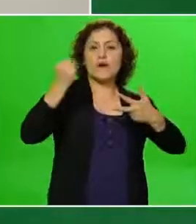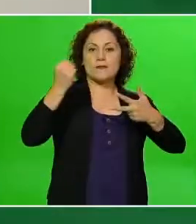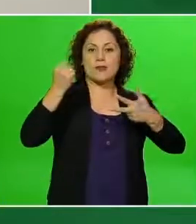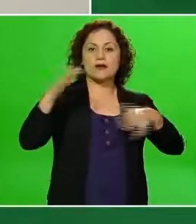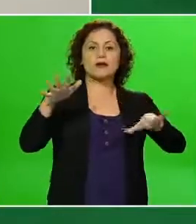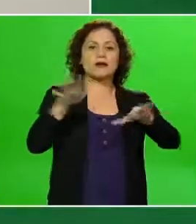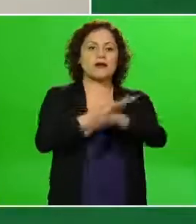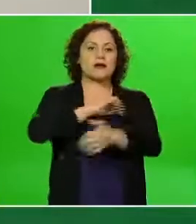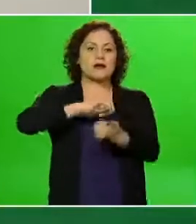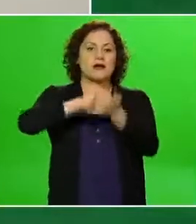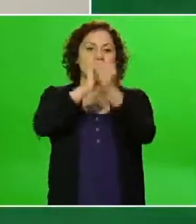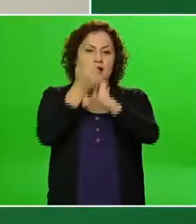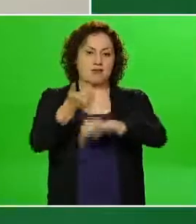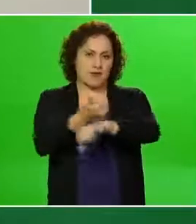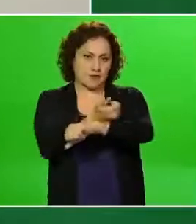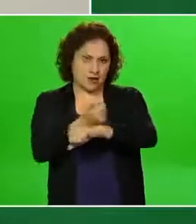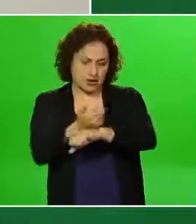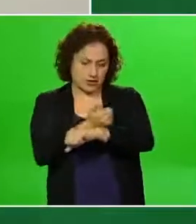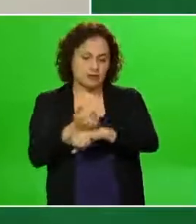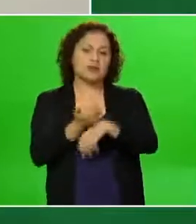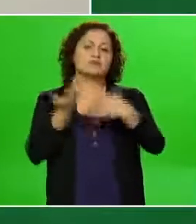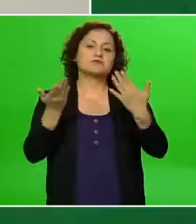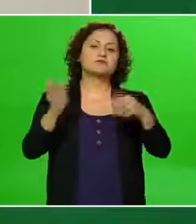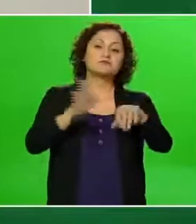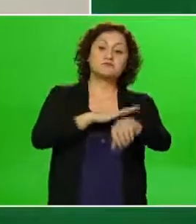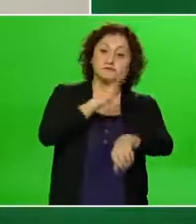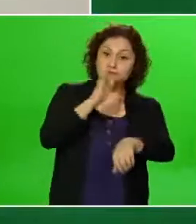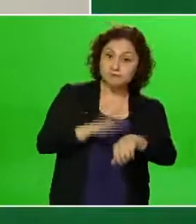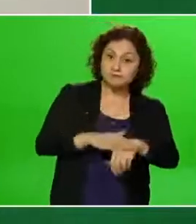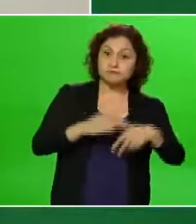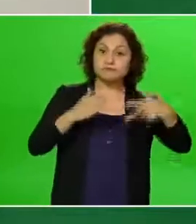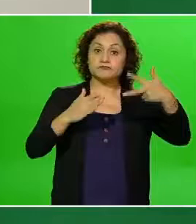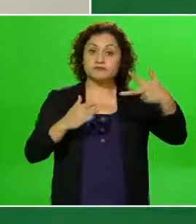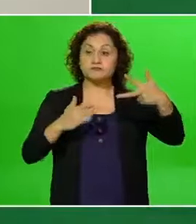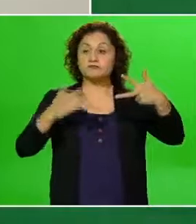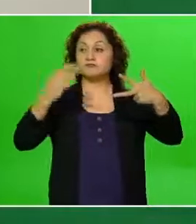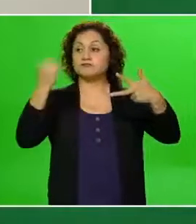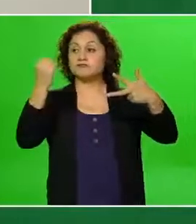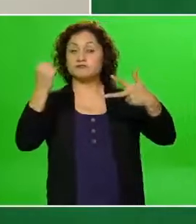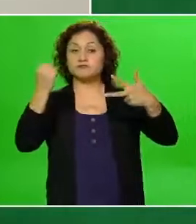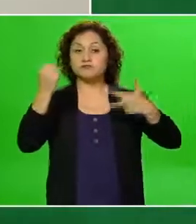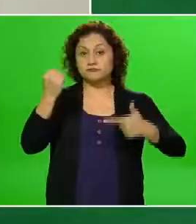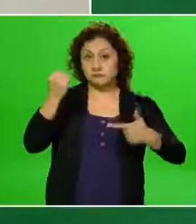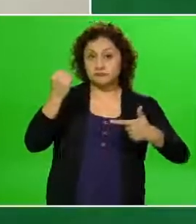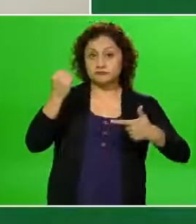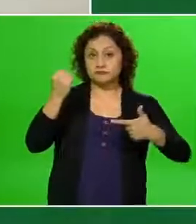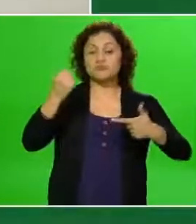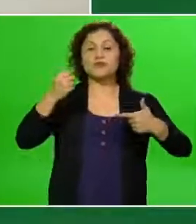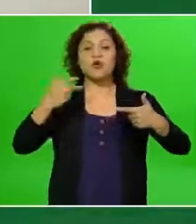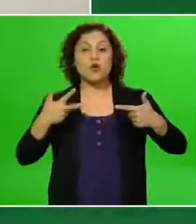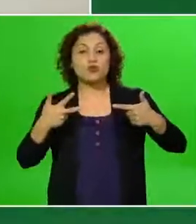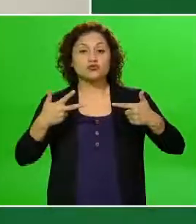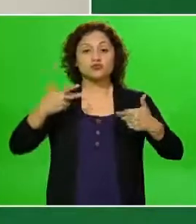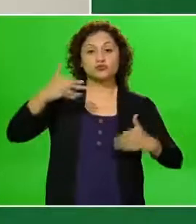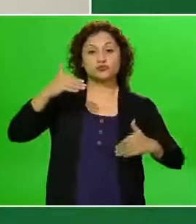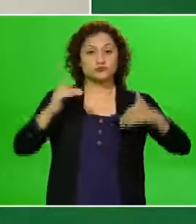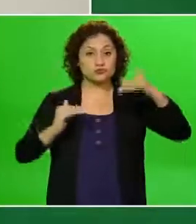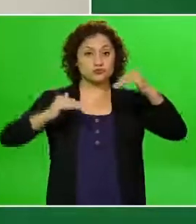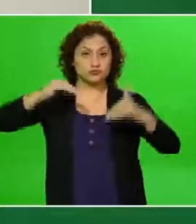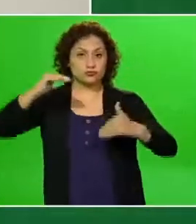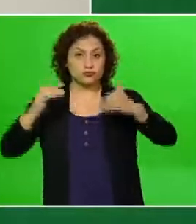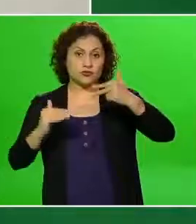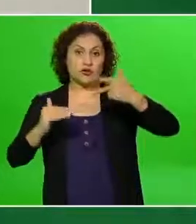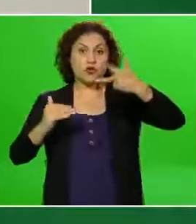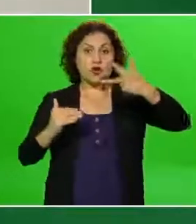Si en la siguiente semana o las siguientes 2 semanas vuelve nuevamente a 8 o 7, baja nuevamente al verde. Si vuelve a tener un 9 o un 10,